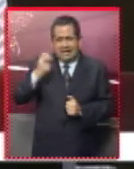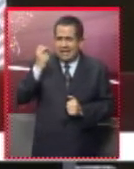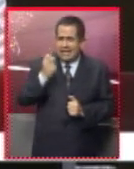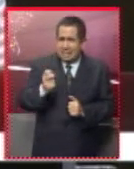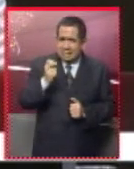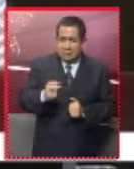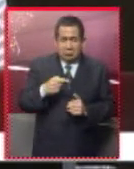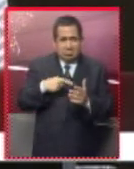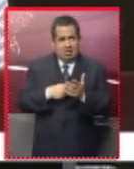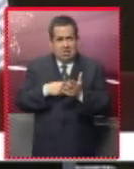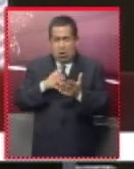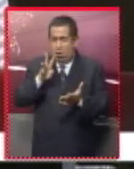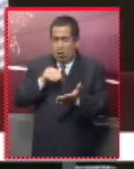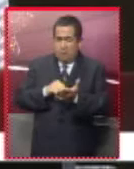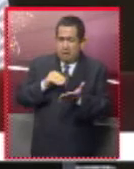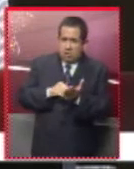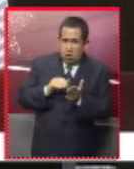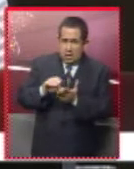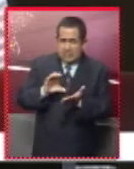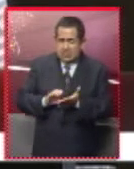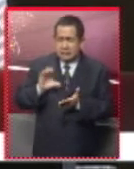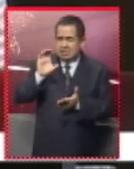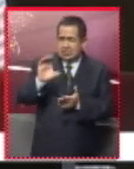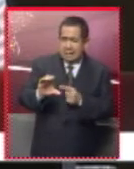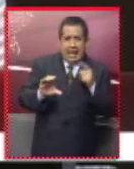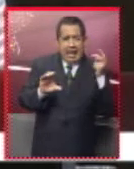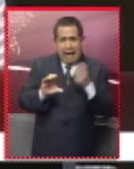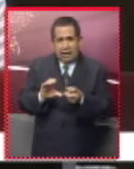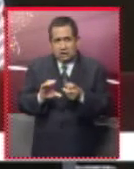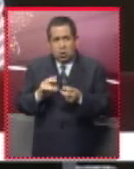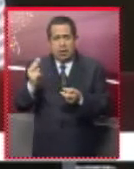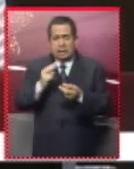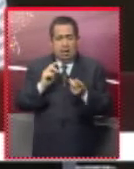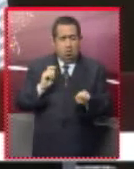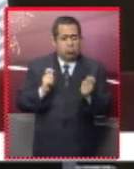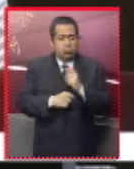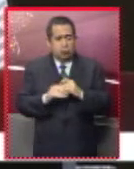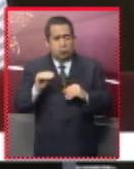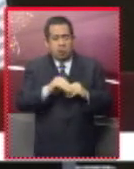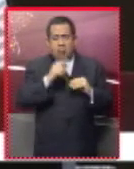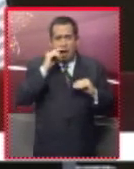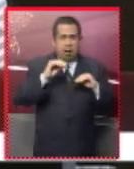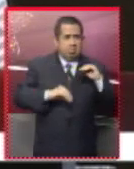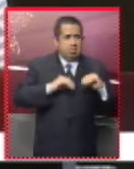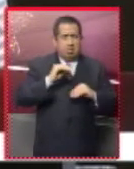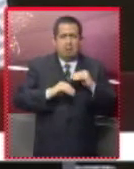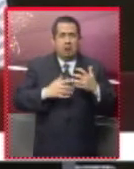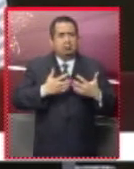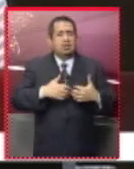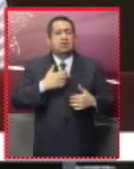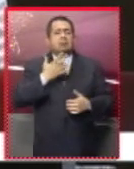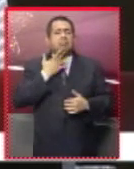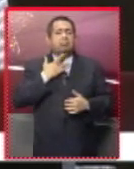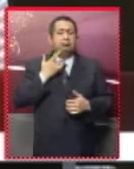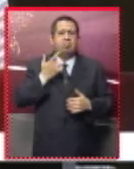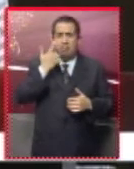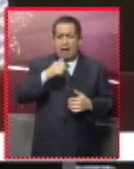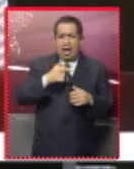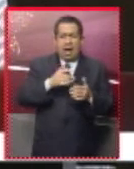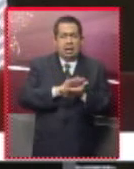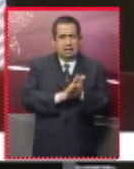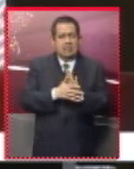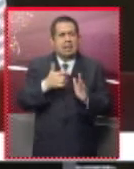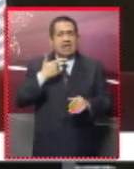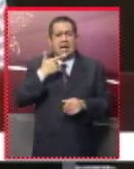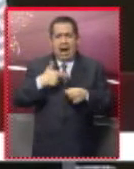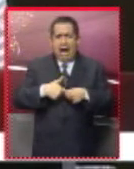Justamente esa cantidad es la que se requiere para la construcción de una nueva refinería, para dejar